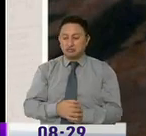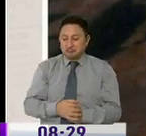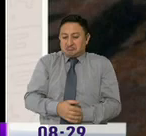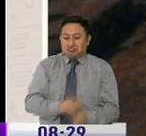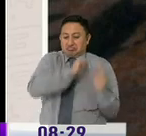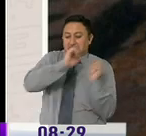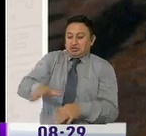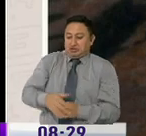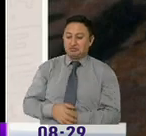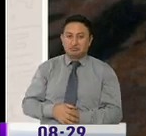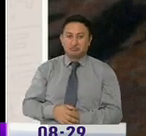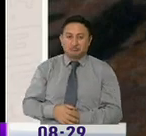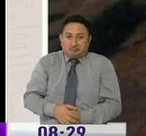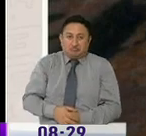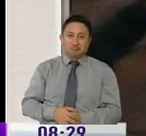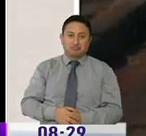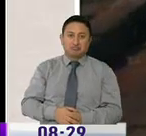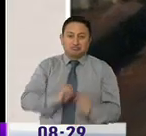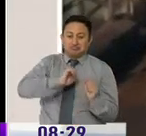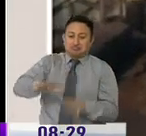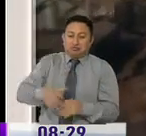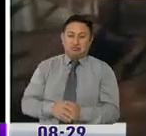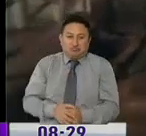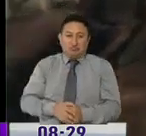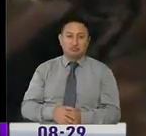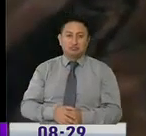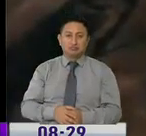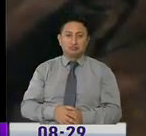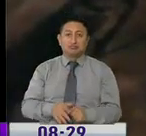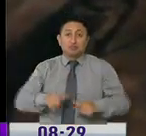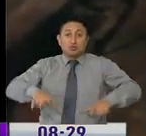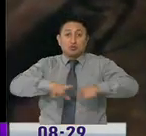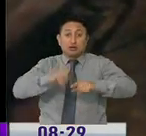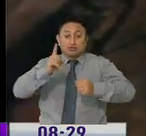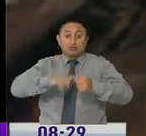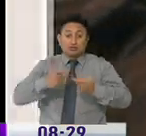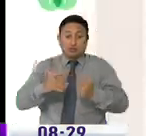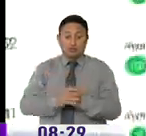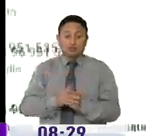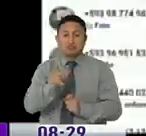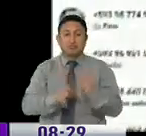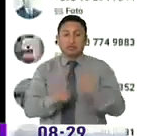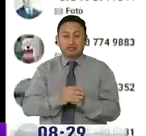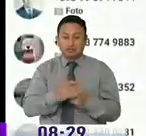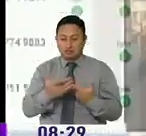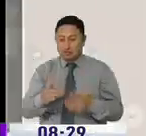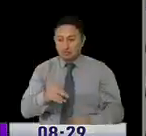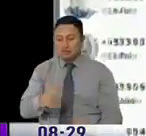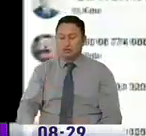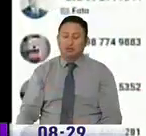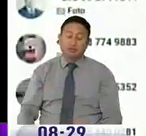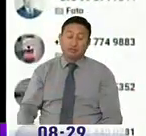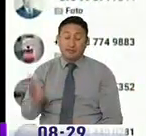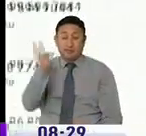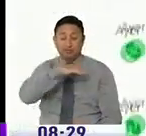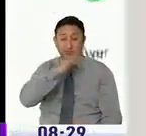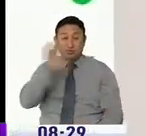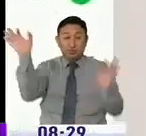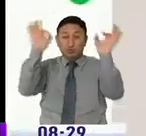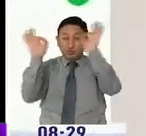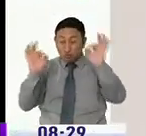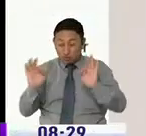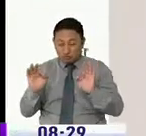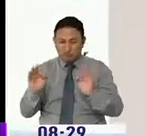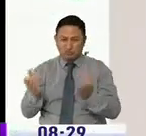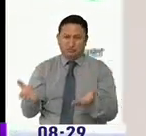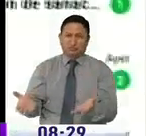basura, es el parque, vuelvo y repito, o sea, y en muchas zonas de la ciudad. Y claro, muchos vecinos se hartan porque el mal olor, los mosquitos, vean esto,